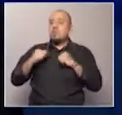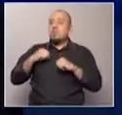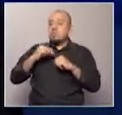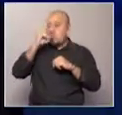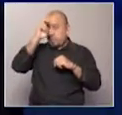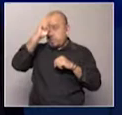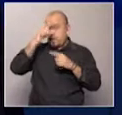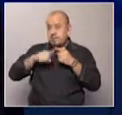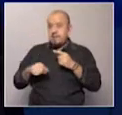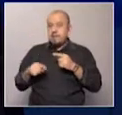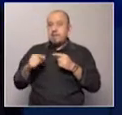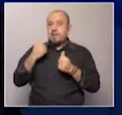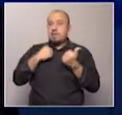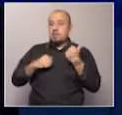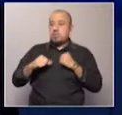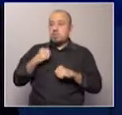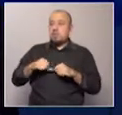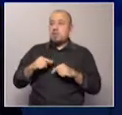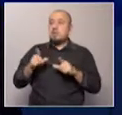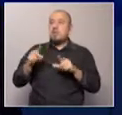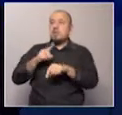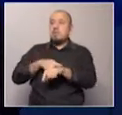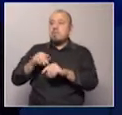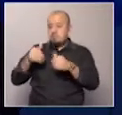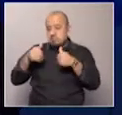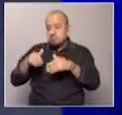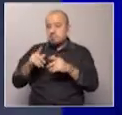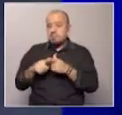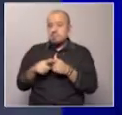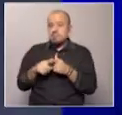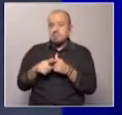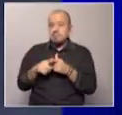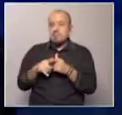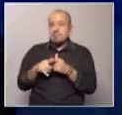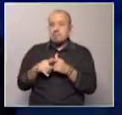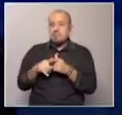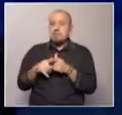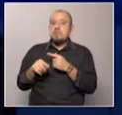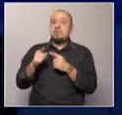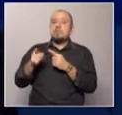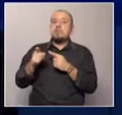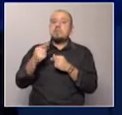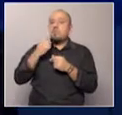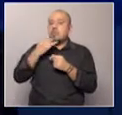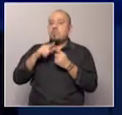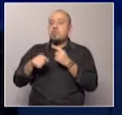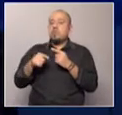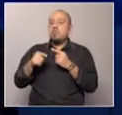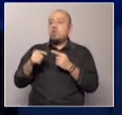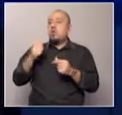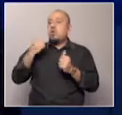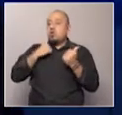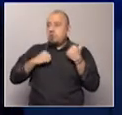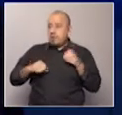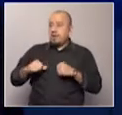que se la cirugía adecuada y el tiempo necesario pero en la grabación exactos el útero operan demás le operan algo que no tienen que